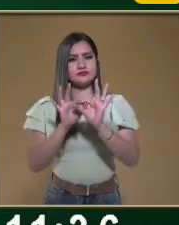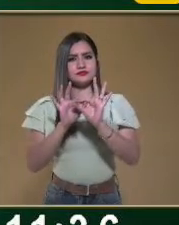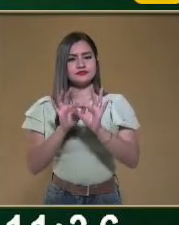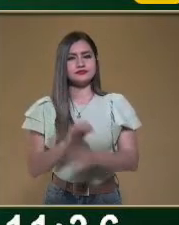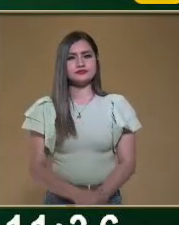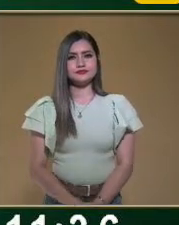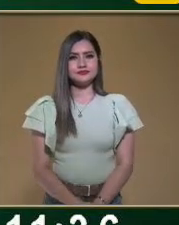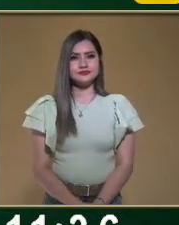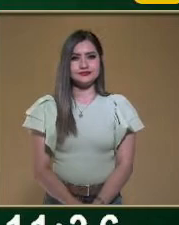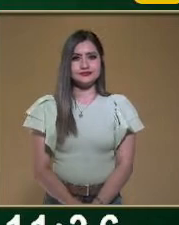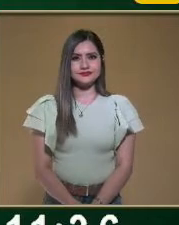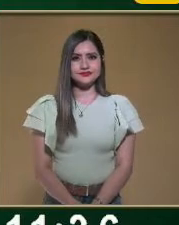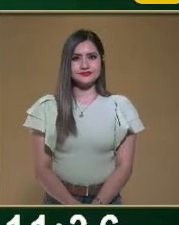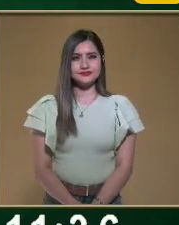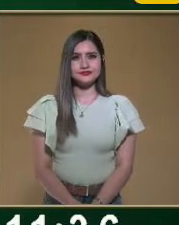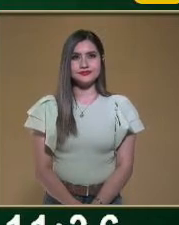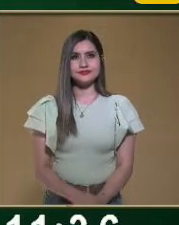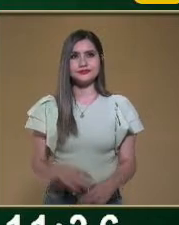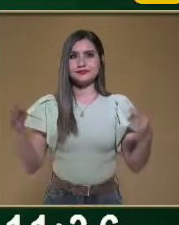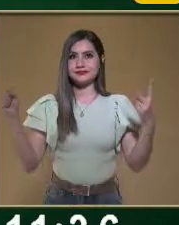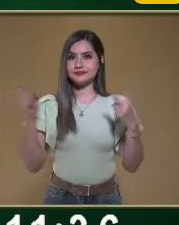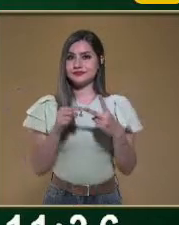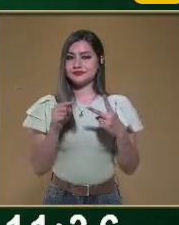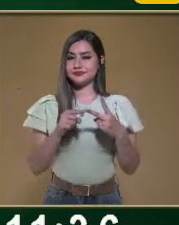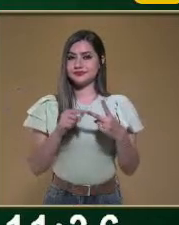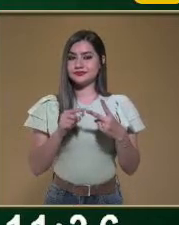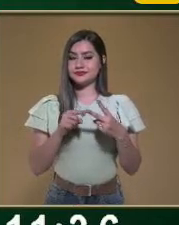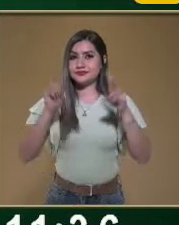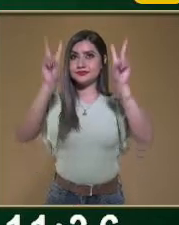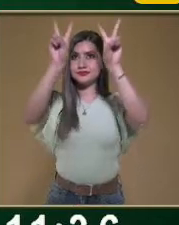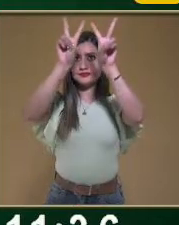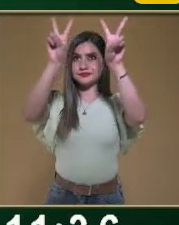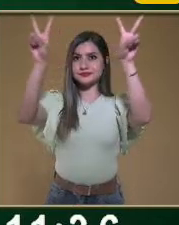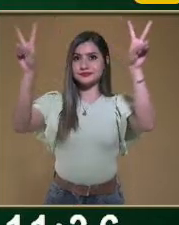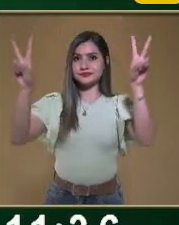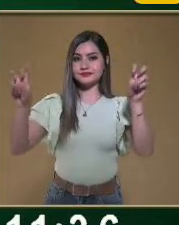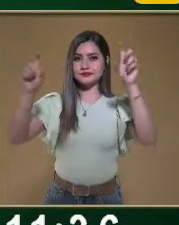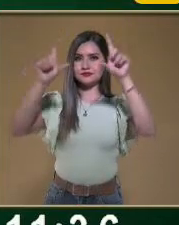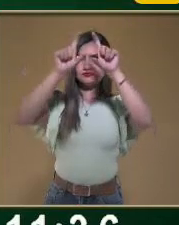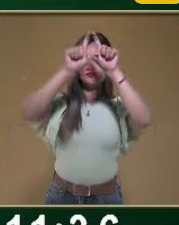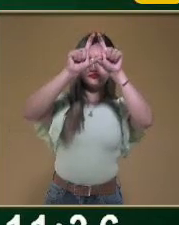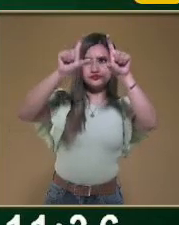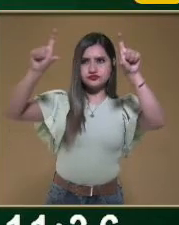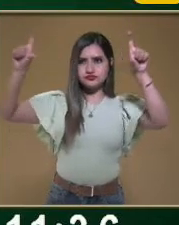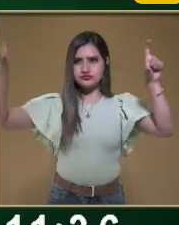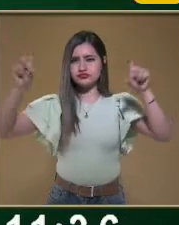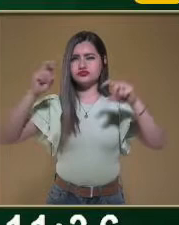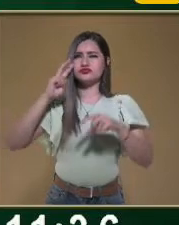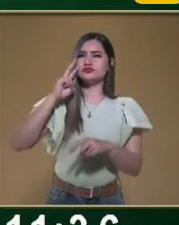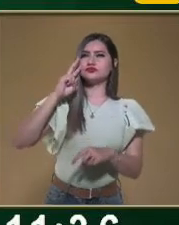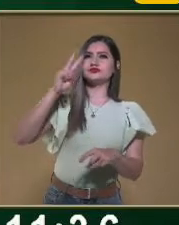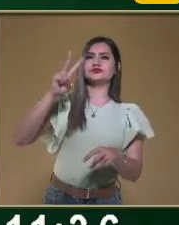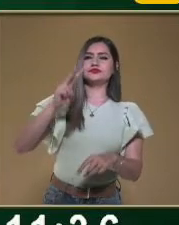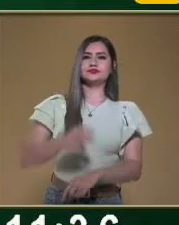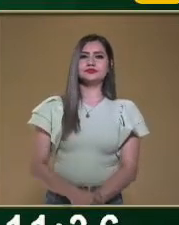cartel. Debe de tener un título grande que se pueda ver y observar.